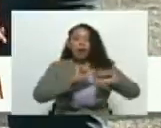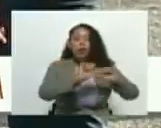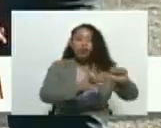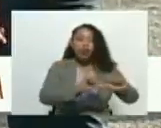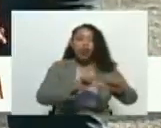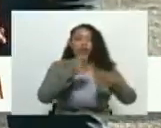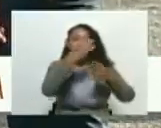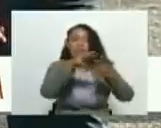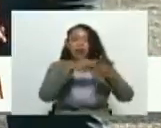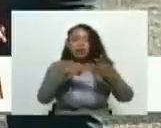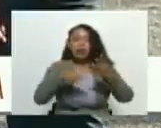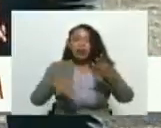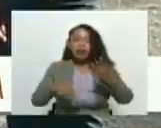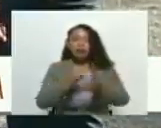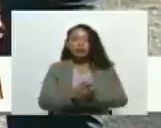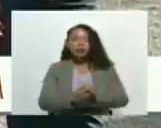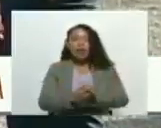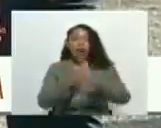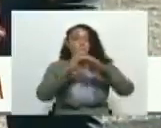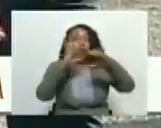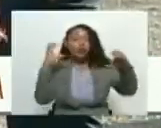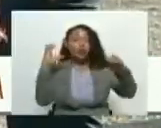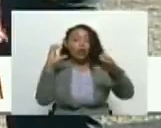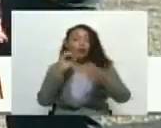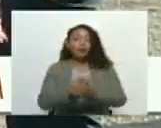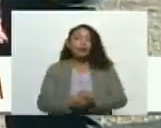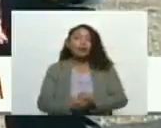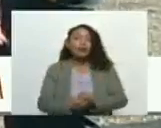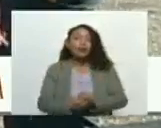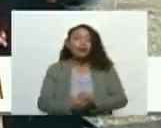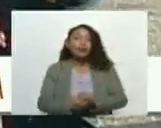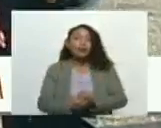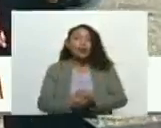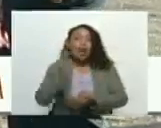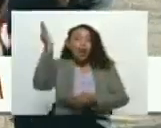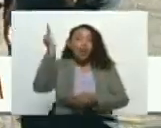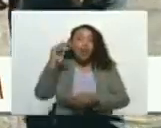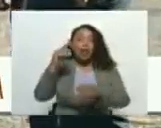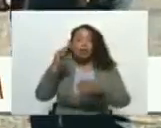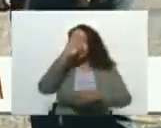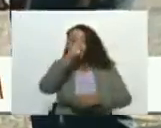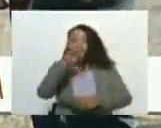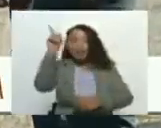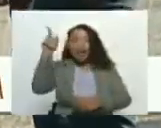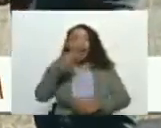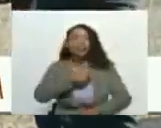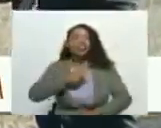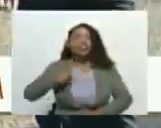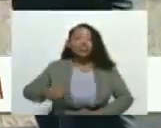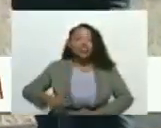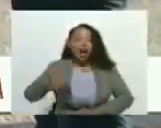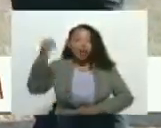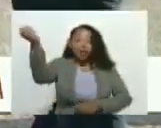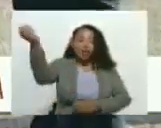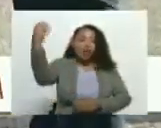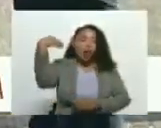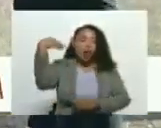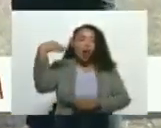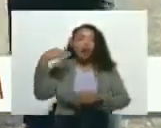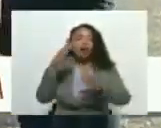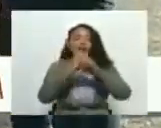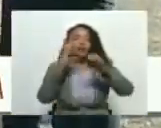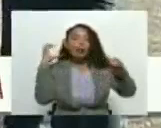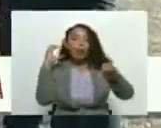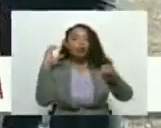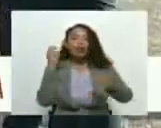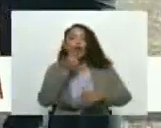y autopartes, las unidades Yutong que vienen de China, de nuestra hermana China, motos que también van a ser